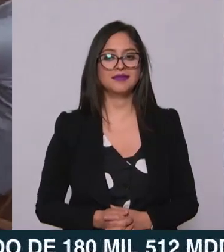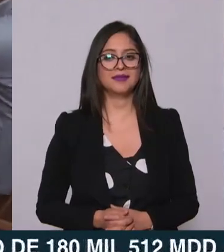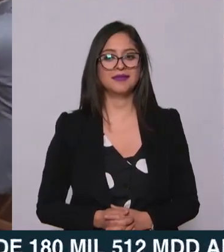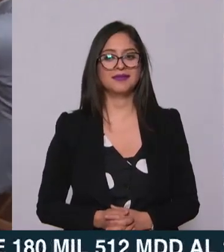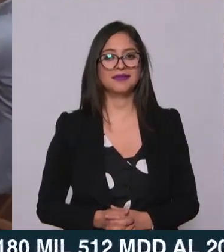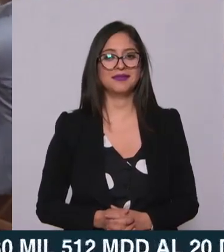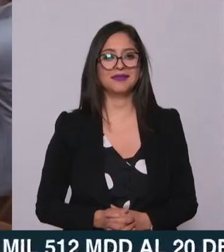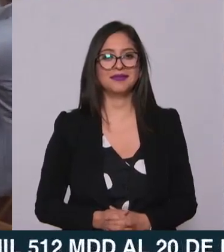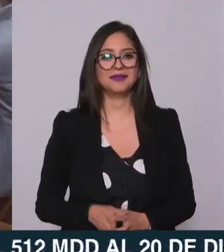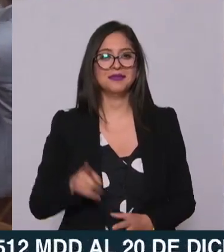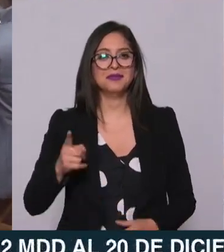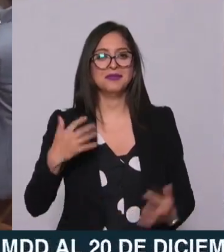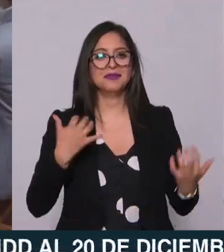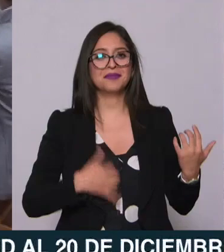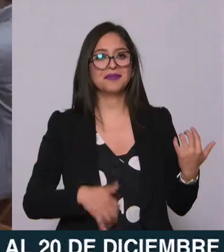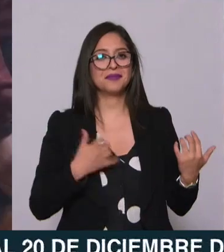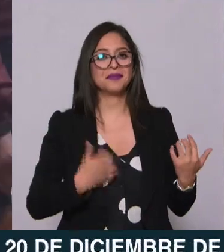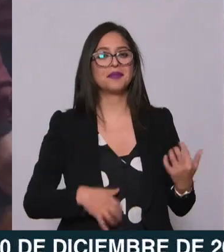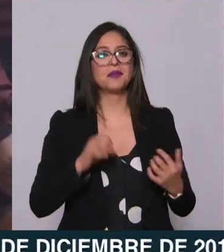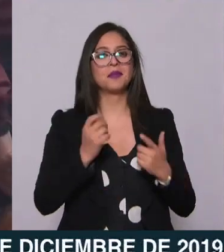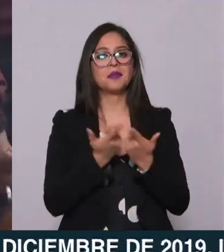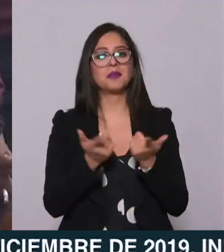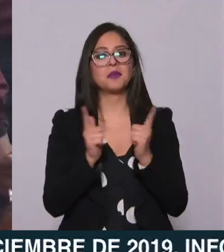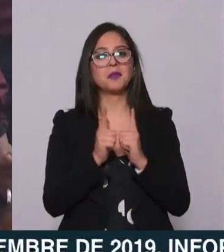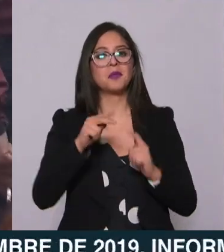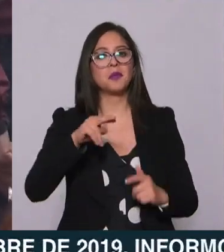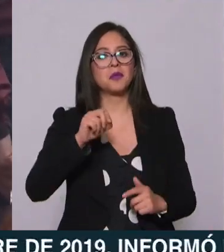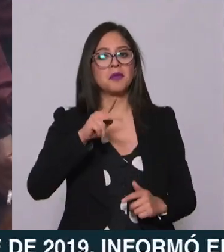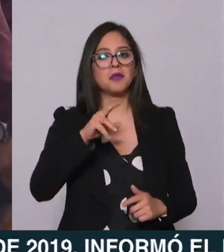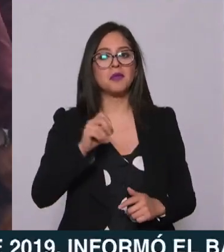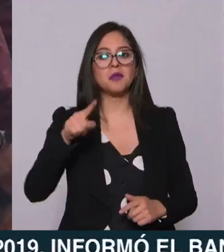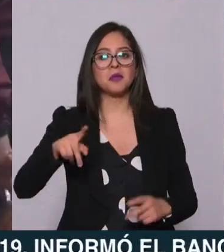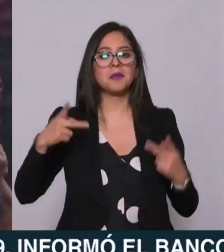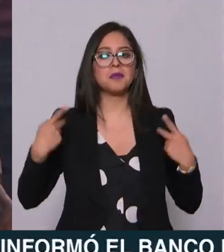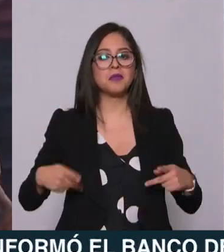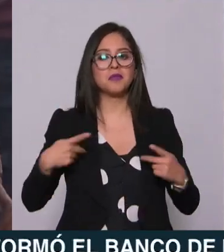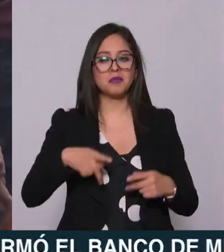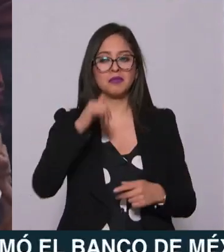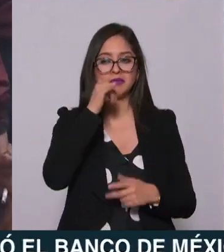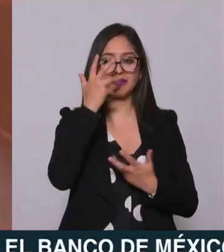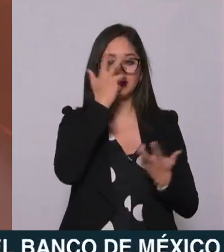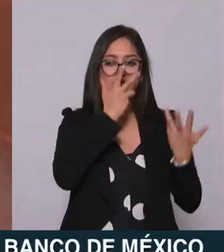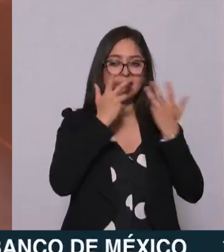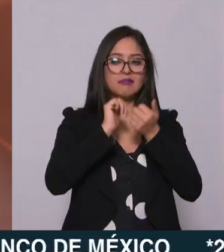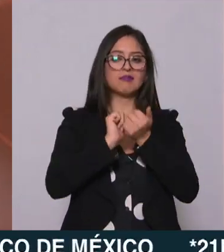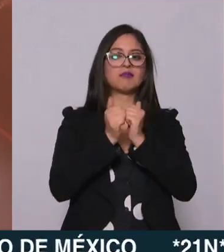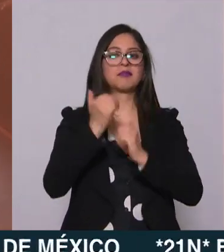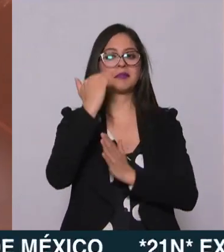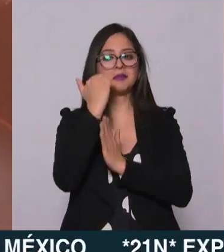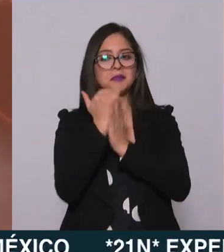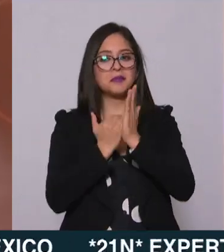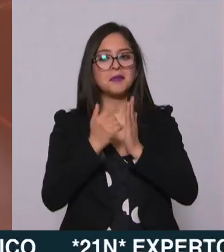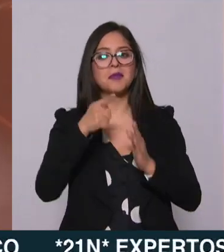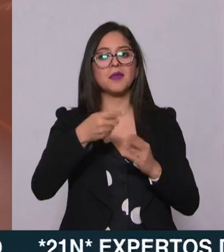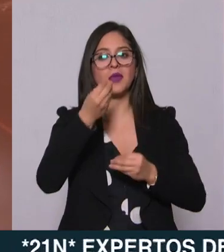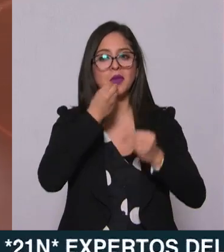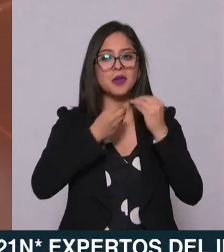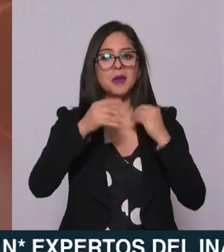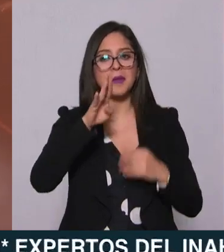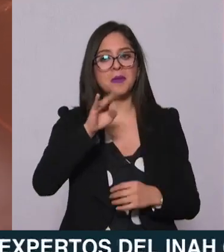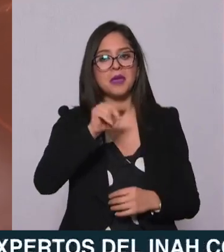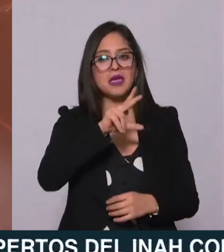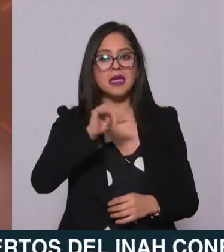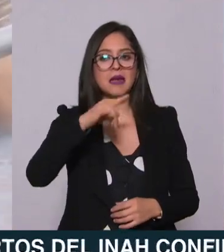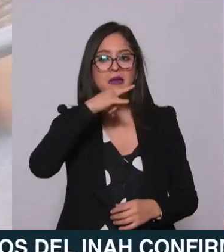A ritmo de mariachi o grupo norteño, los visitantes disminuyeron los efectos de las bebidas. Un buen plato de birria picosa